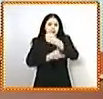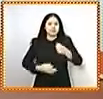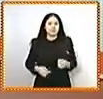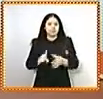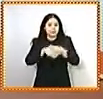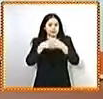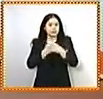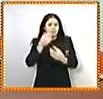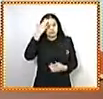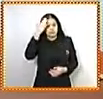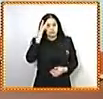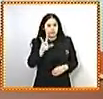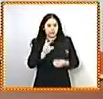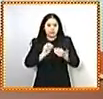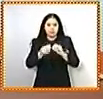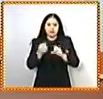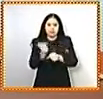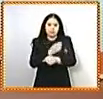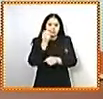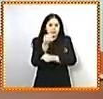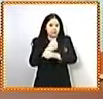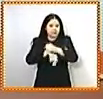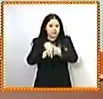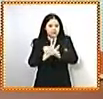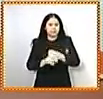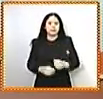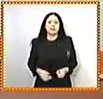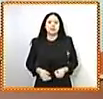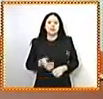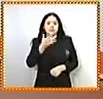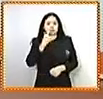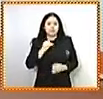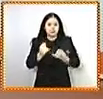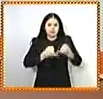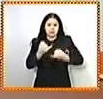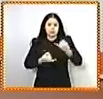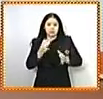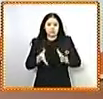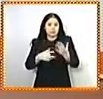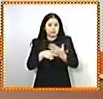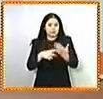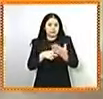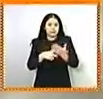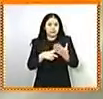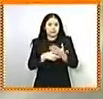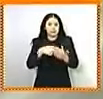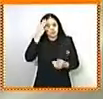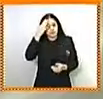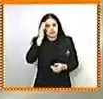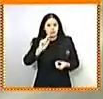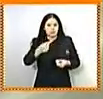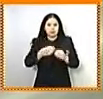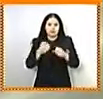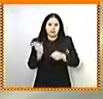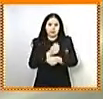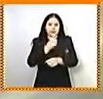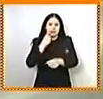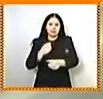daremos inicio conociendo los dos números ganadores de Pega 3. Así que suerte, jugadores, su boleto porque conocemos el primer número